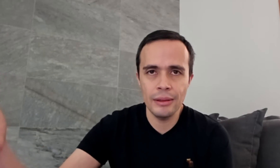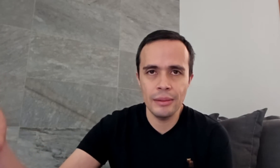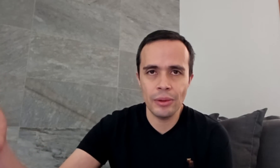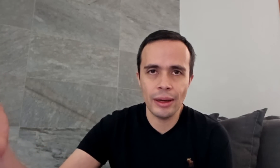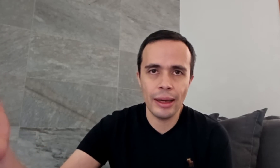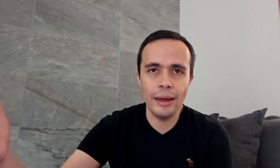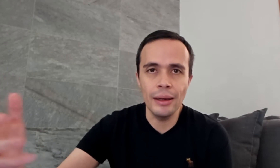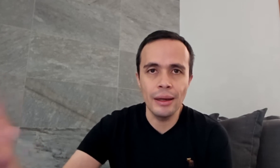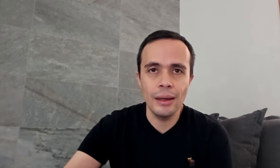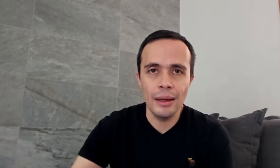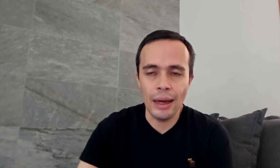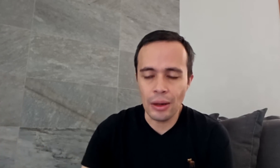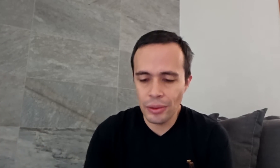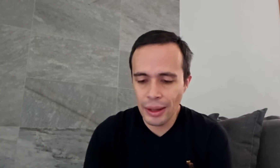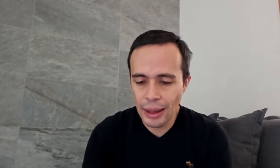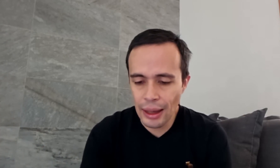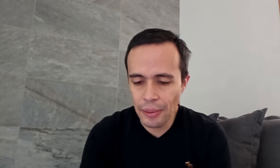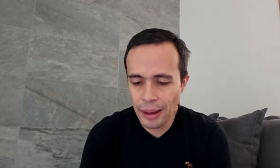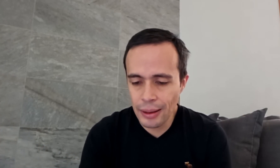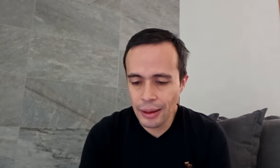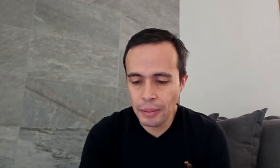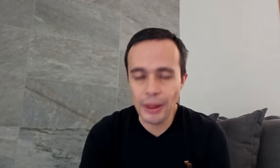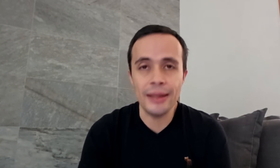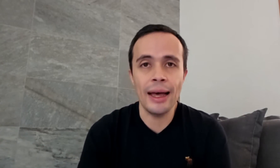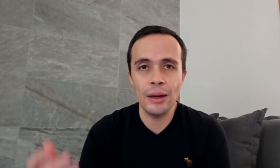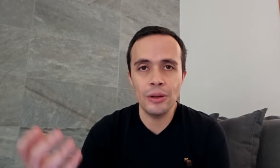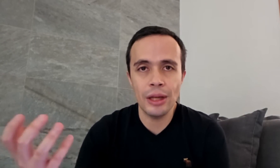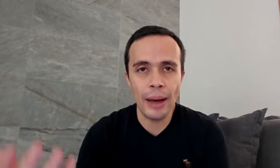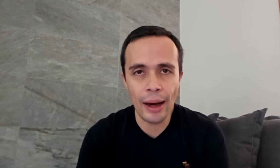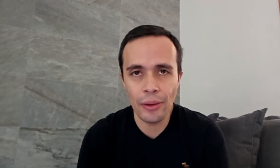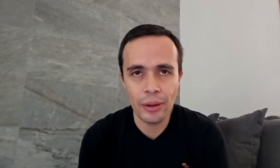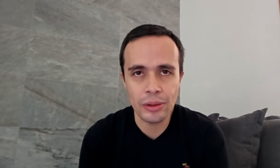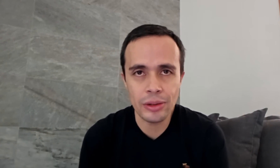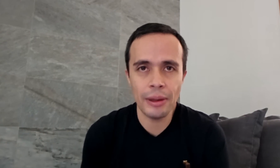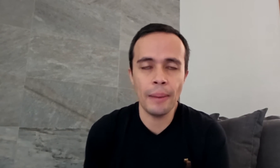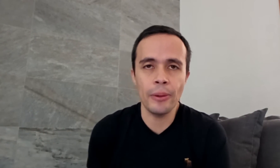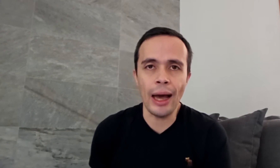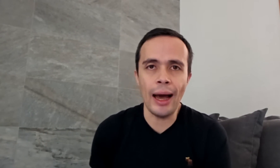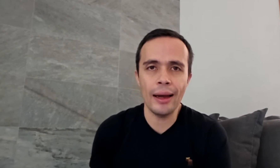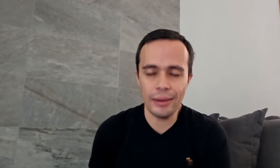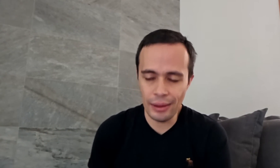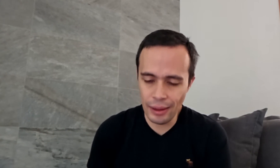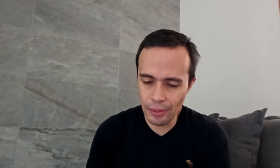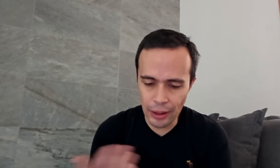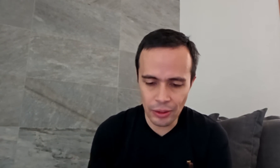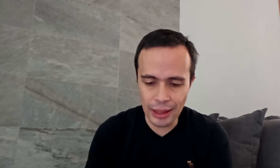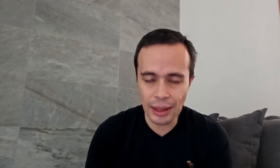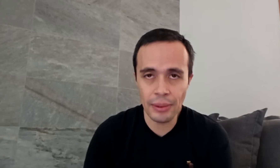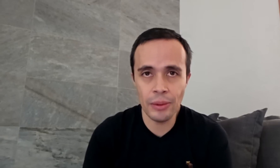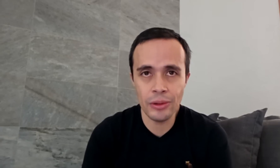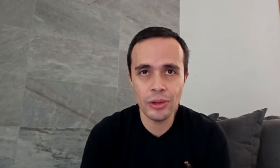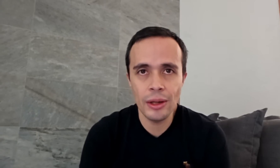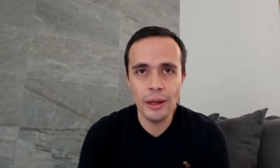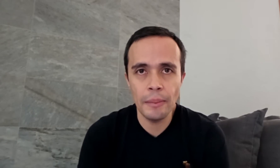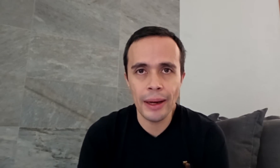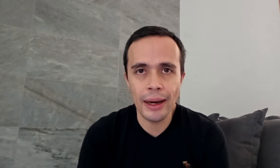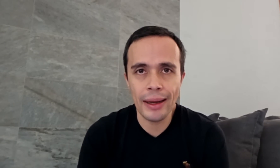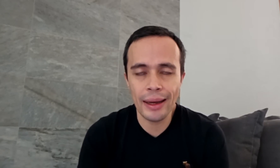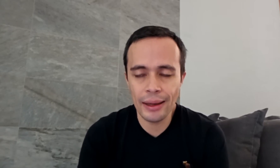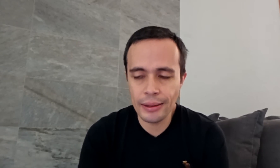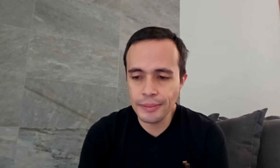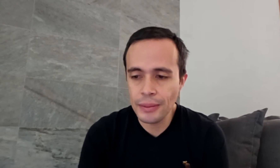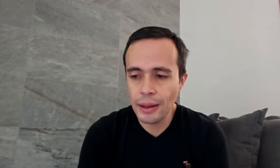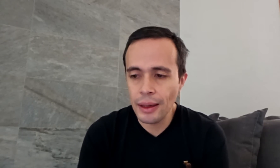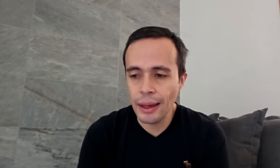arriba, porque algún día iban a tener piedad de los de abajo y nos iban a apoyar. Y bueno, ya sabemos